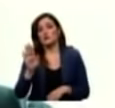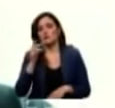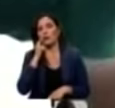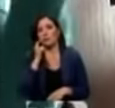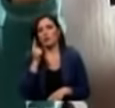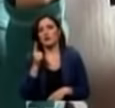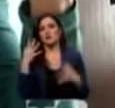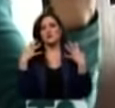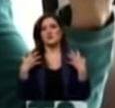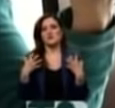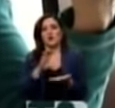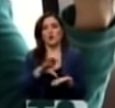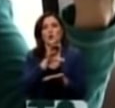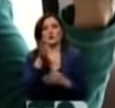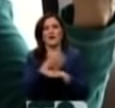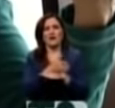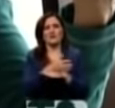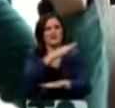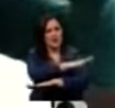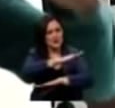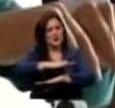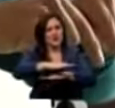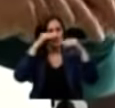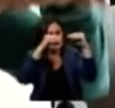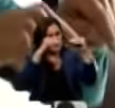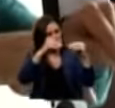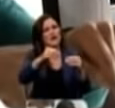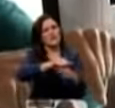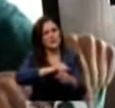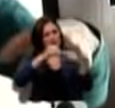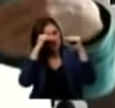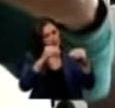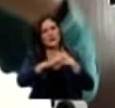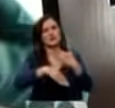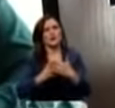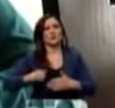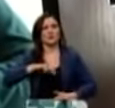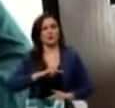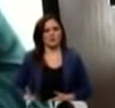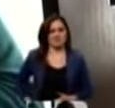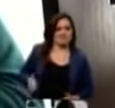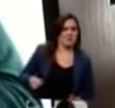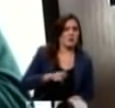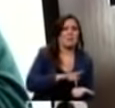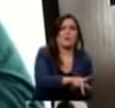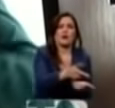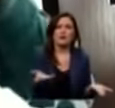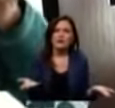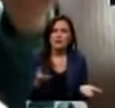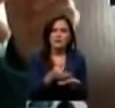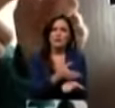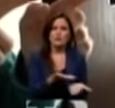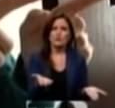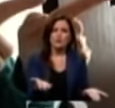para su papá. El colegio debe prepararles para la universidad, debe hacer este examen y no tener que sacar de nuestro bolsillo aparte para